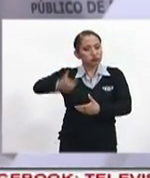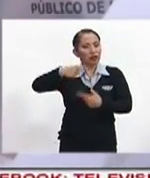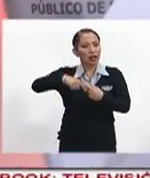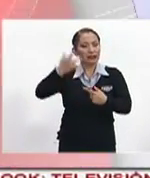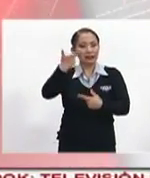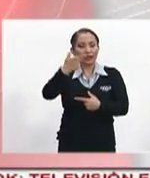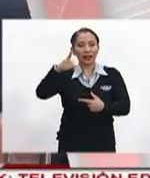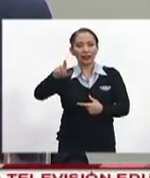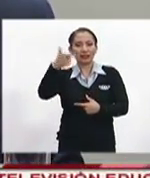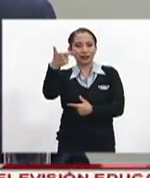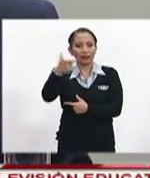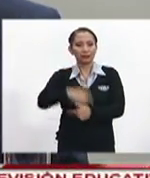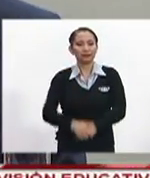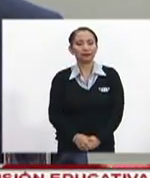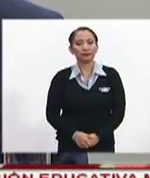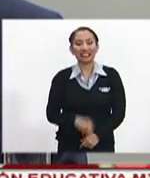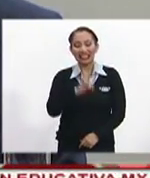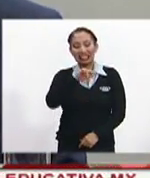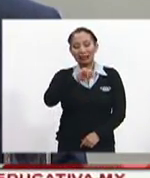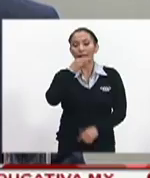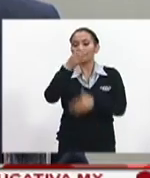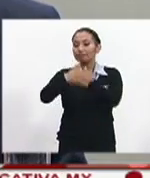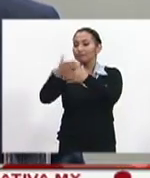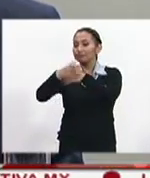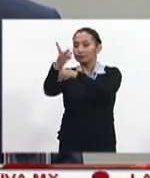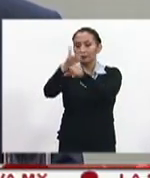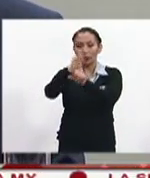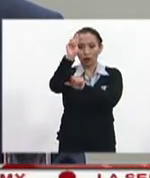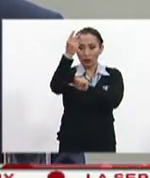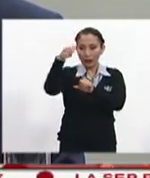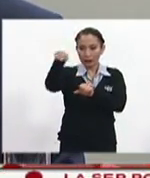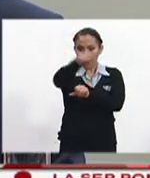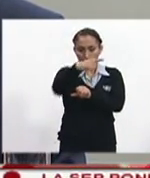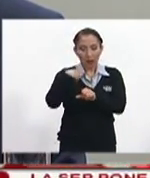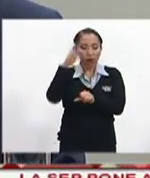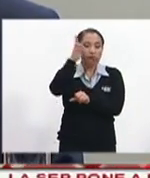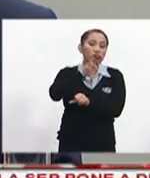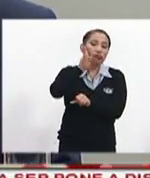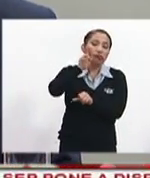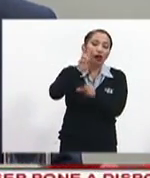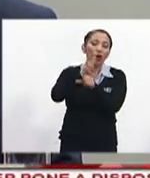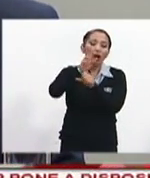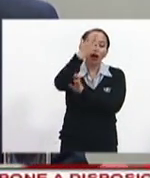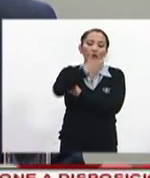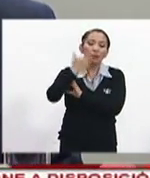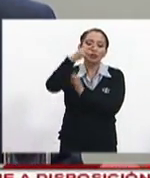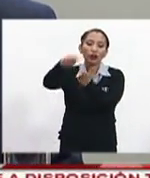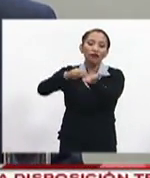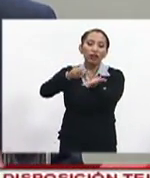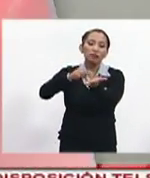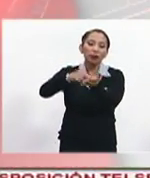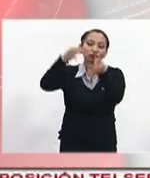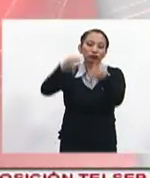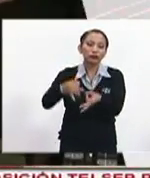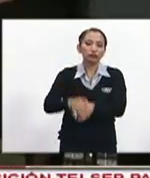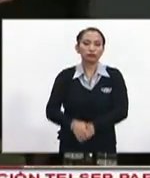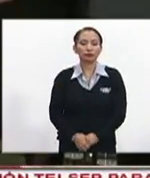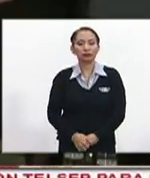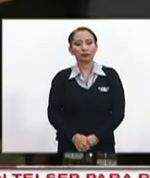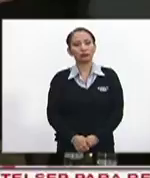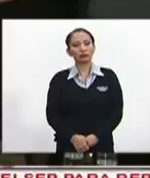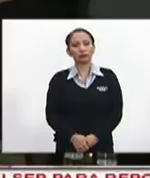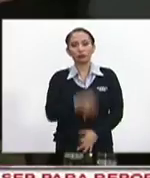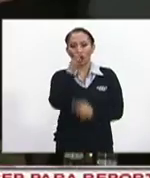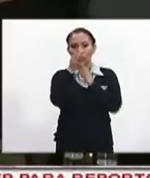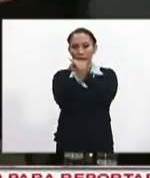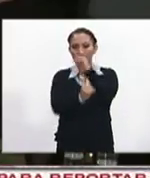7. El INE convocará a las universidades a auditar el sistema de revisión de firmas.